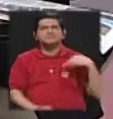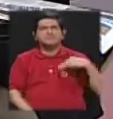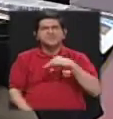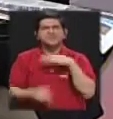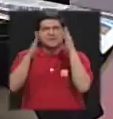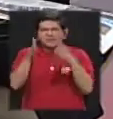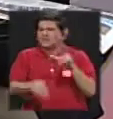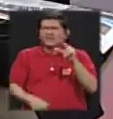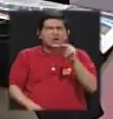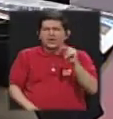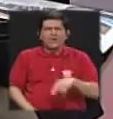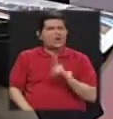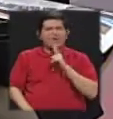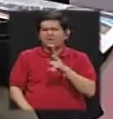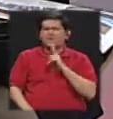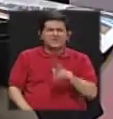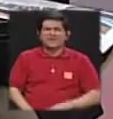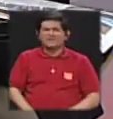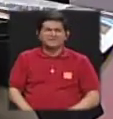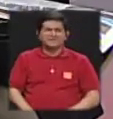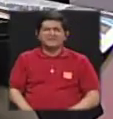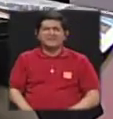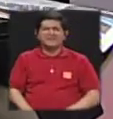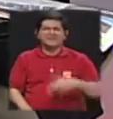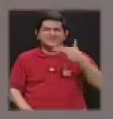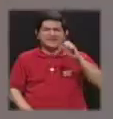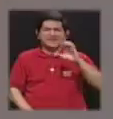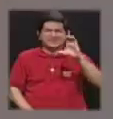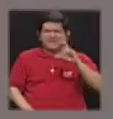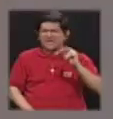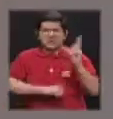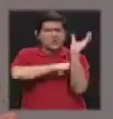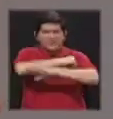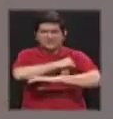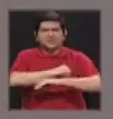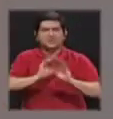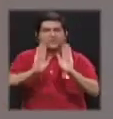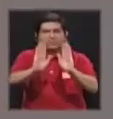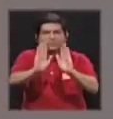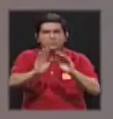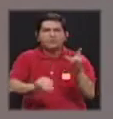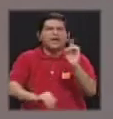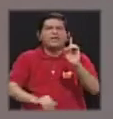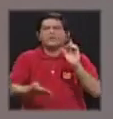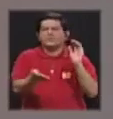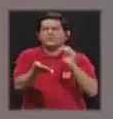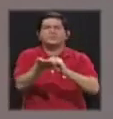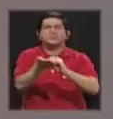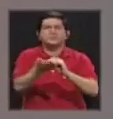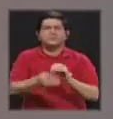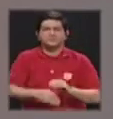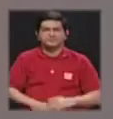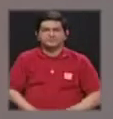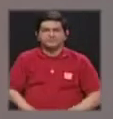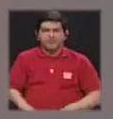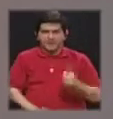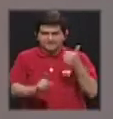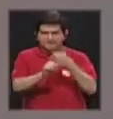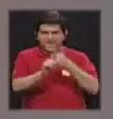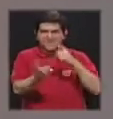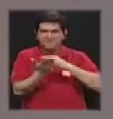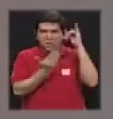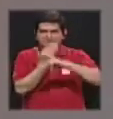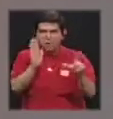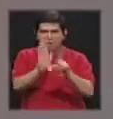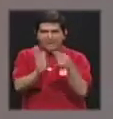viceministro que no eran cierto, que CHEC no estaba penalizado. No, detengámonos un momentito, ¿a dónde estaba eso? Mire, en el mismo proyecto de